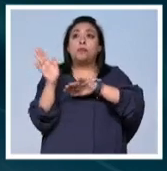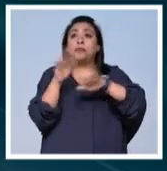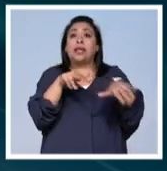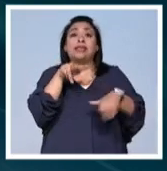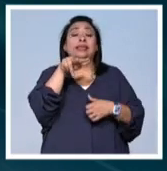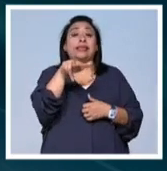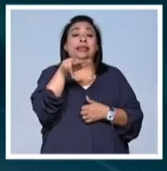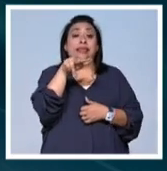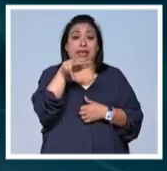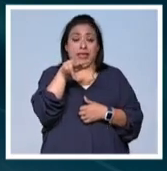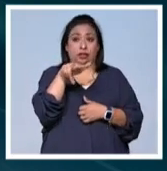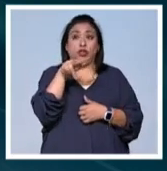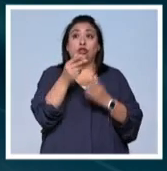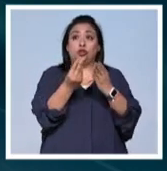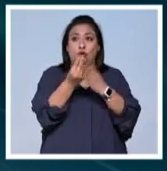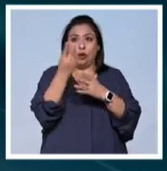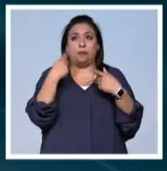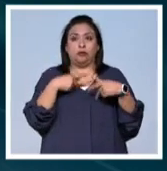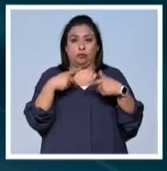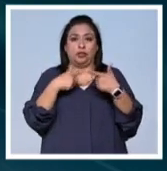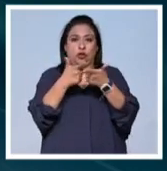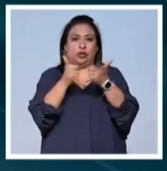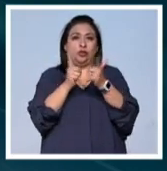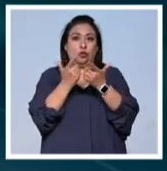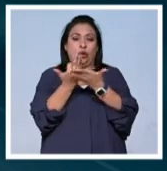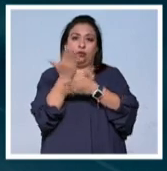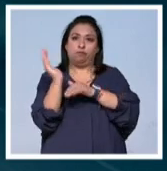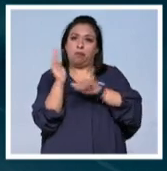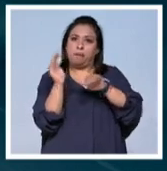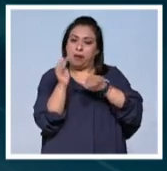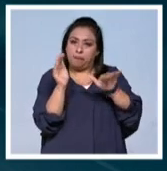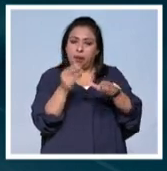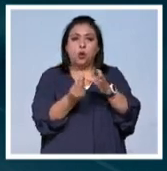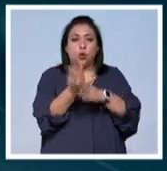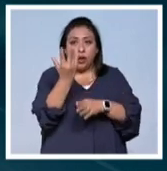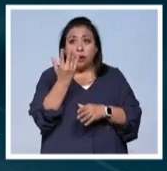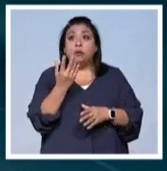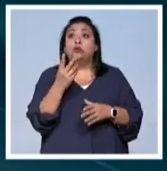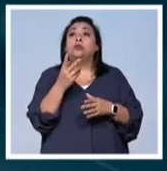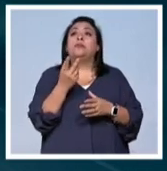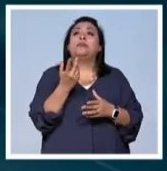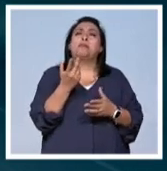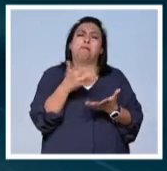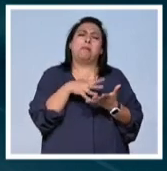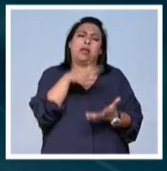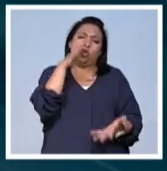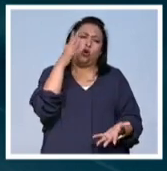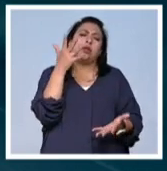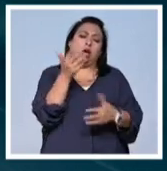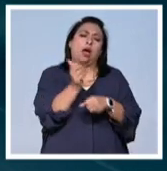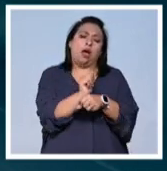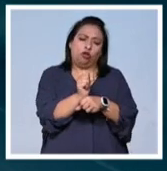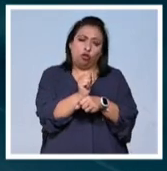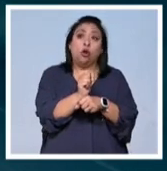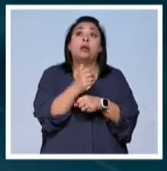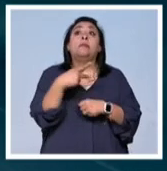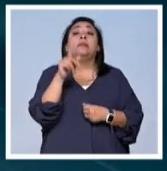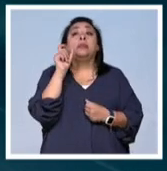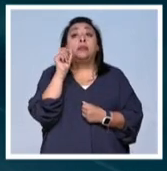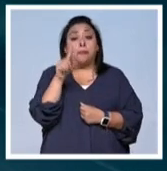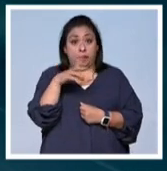18 nuevos integrantes a la compañía nacional unos la gran mayoría son actores pero